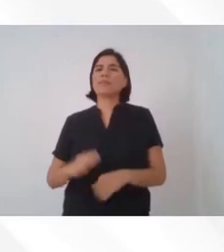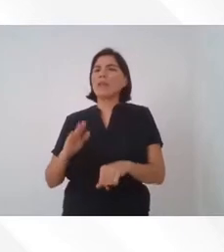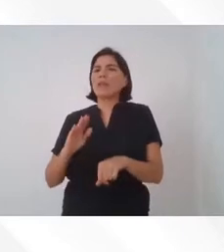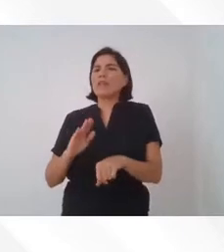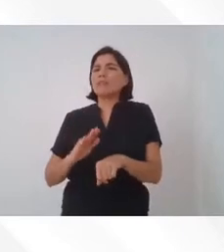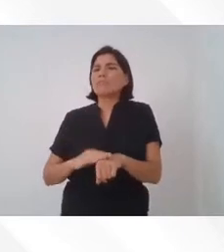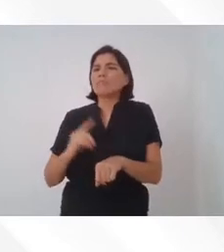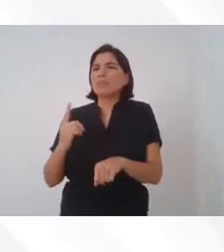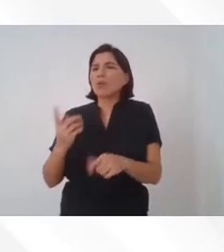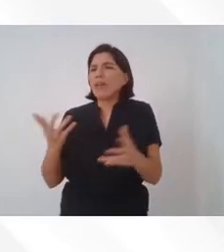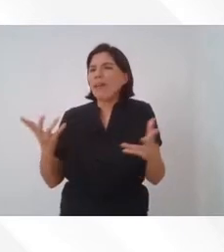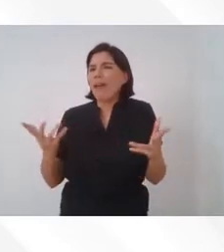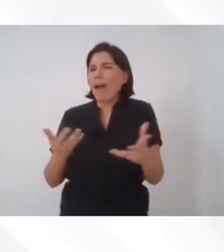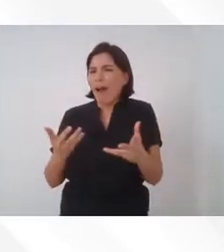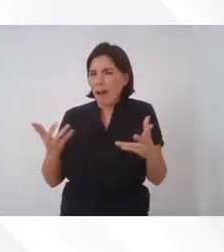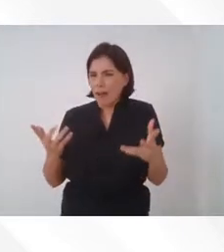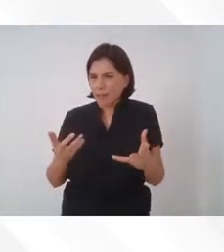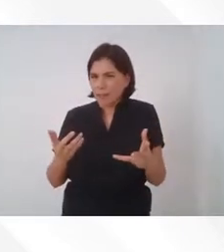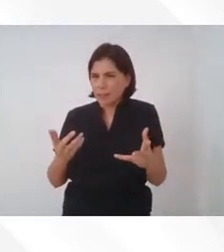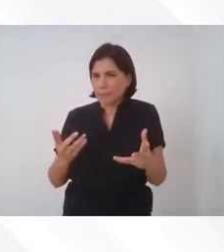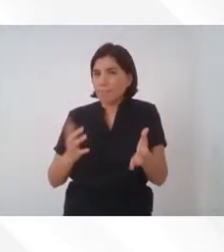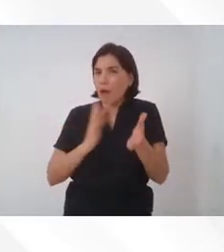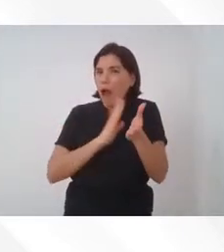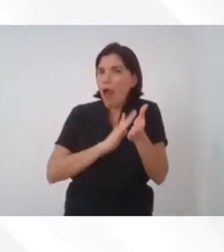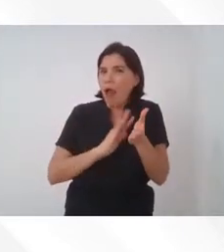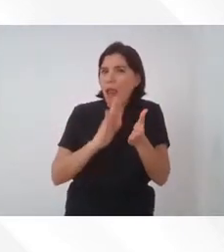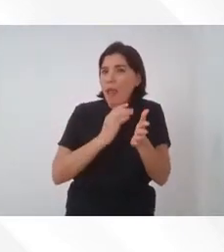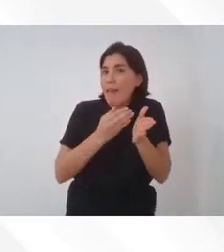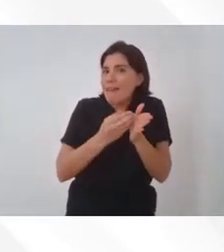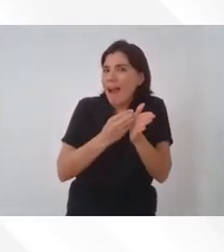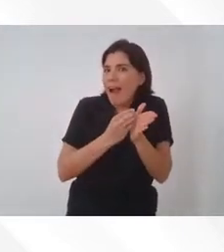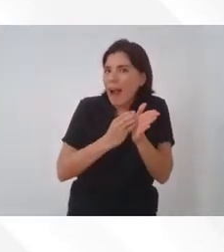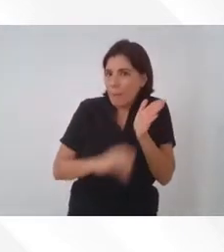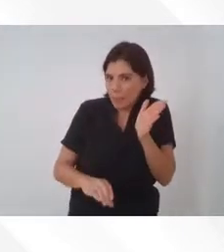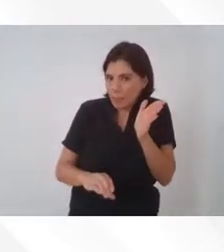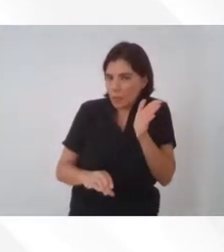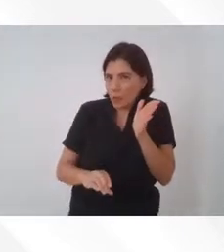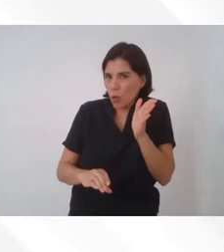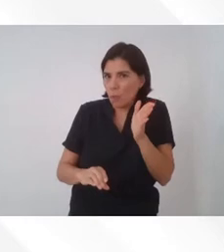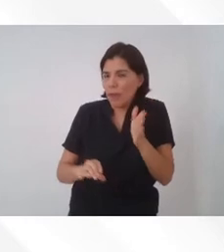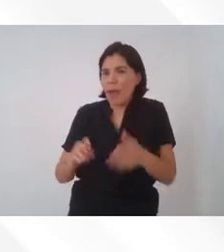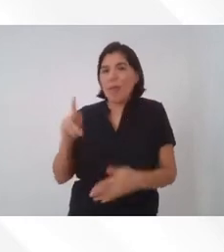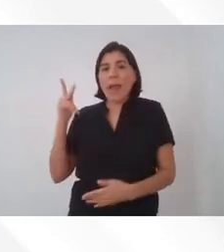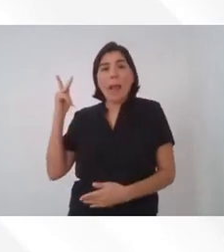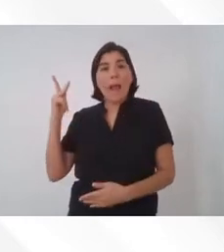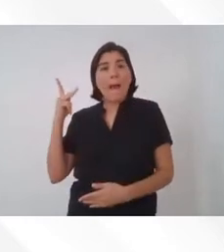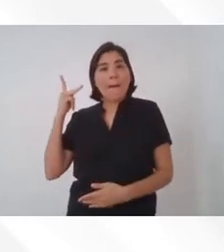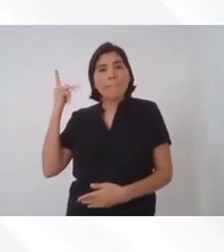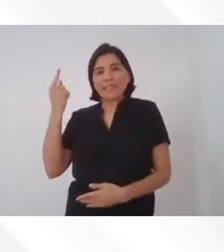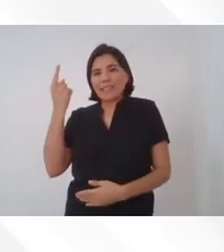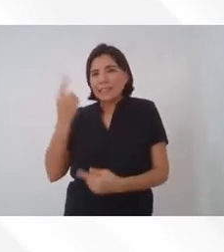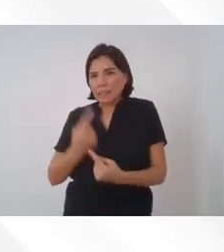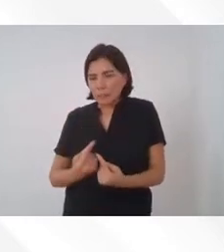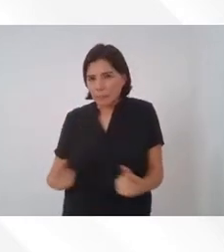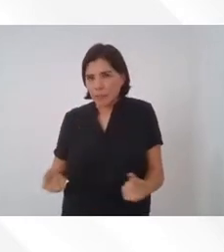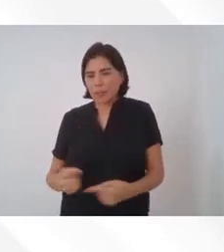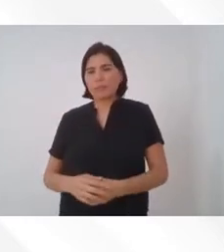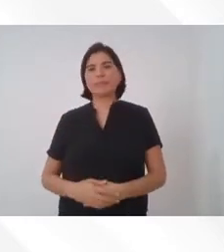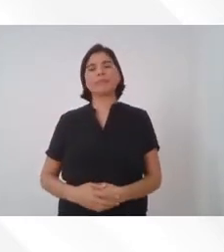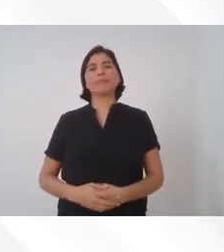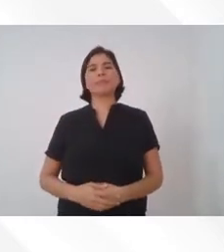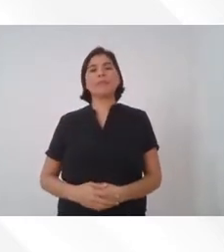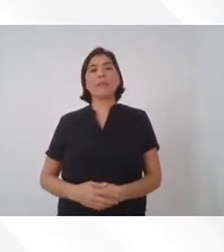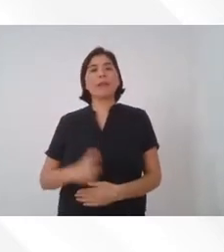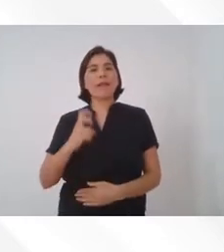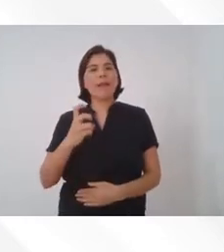un capítulo pequeño del Principito, ¿sí? Ese gran libro que tiene grandes enseñanzas y que